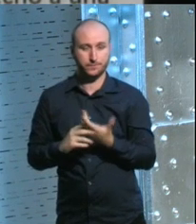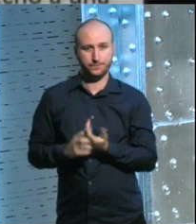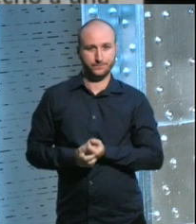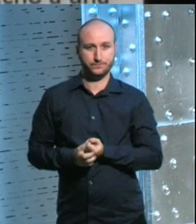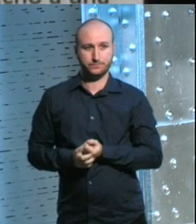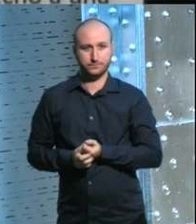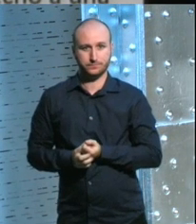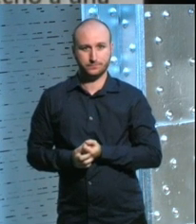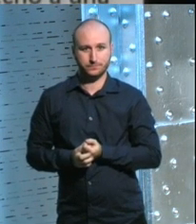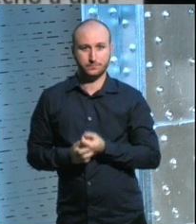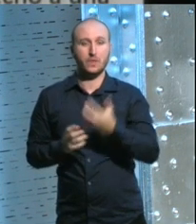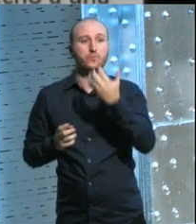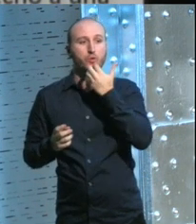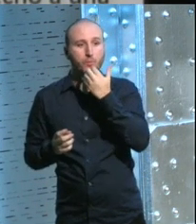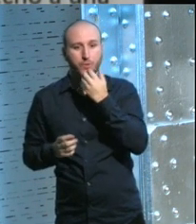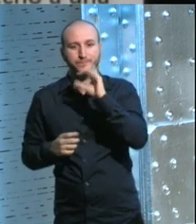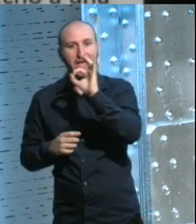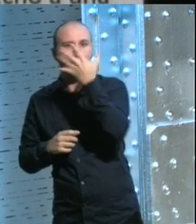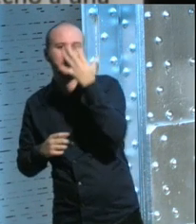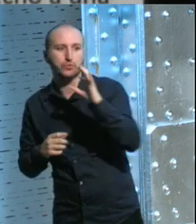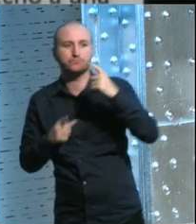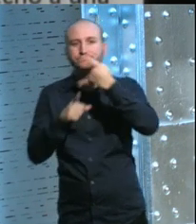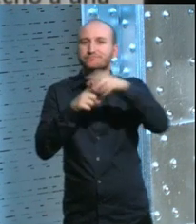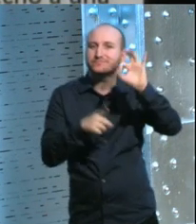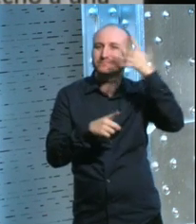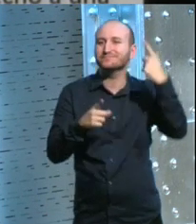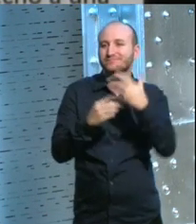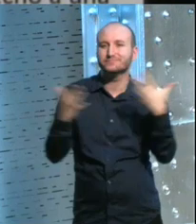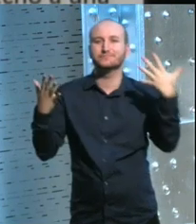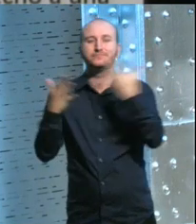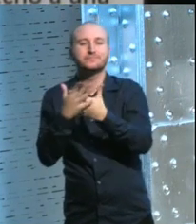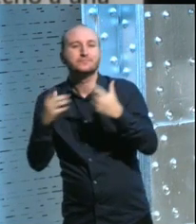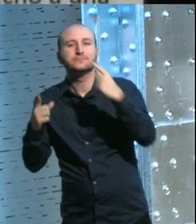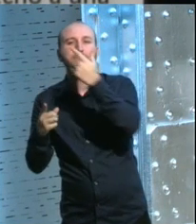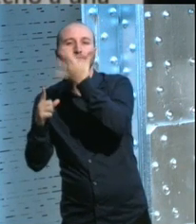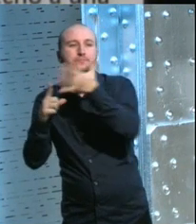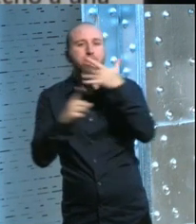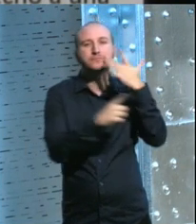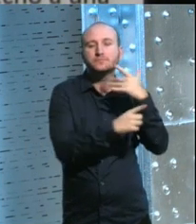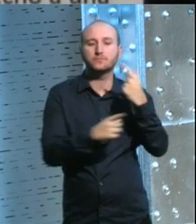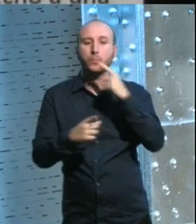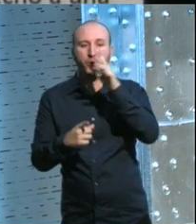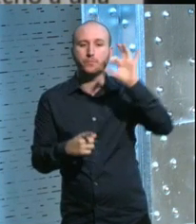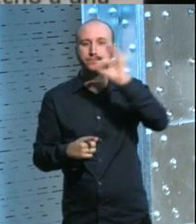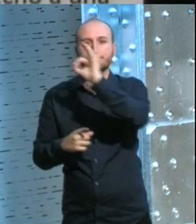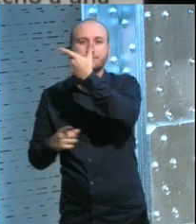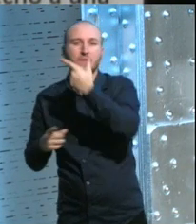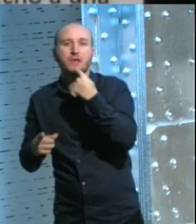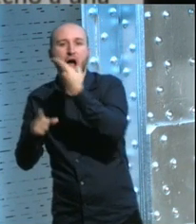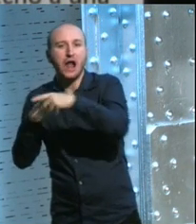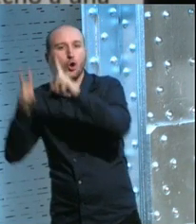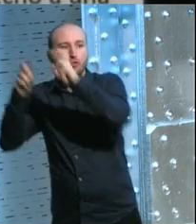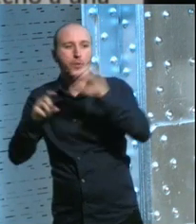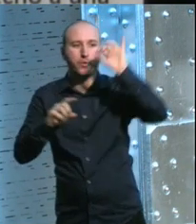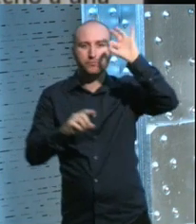Lo difícil es distinguir entre invención y innovación. La invención es un producto nuevo y la innovación es un mercado